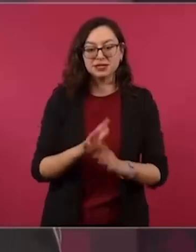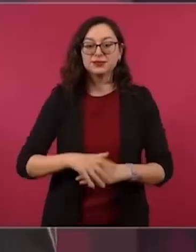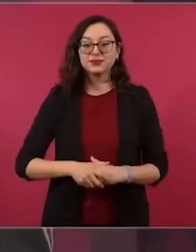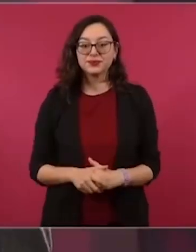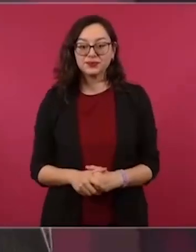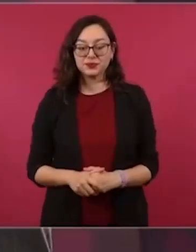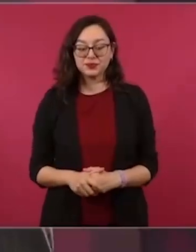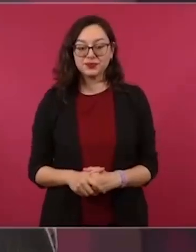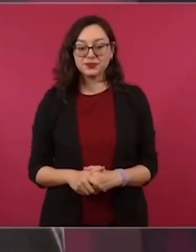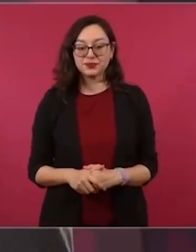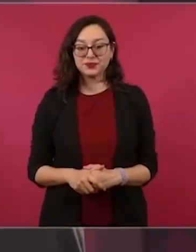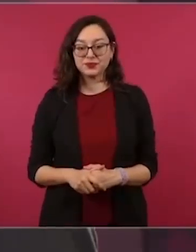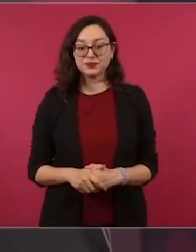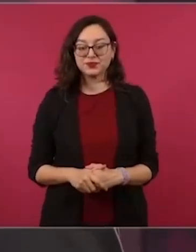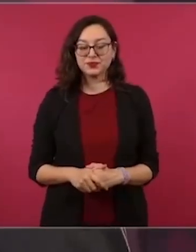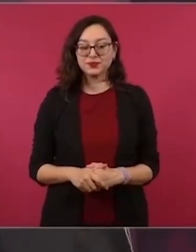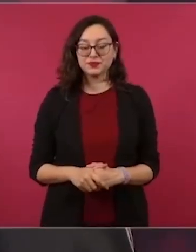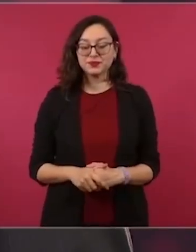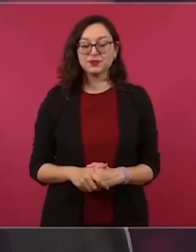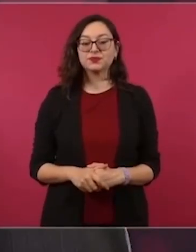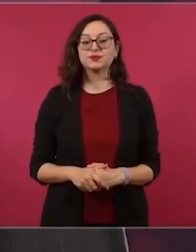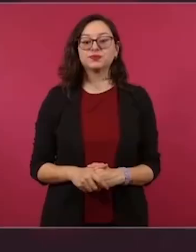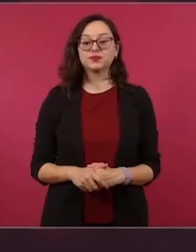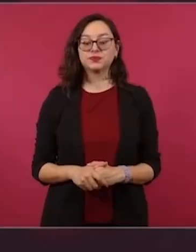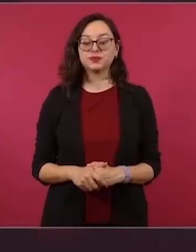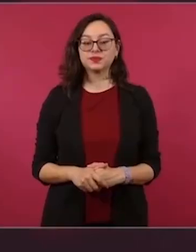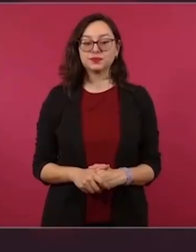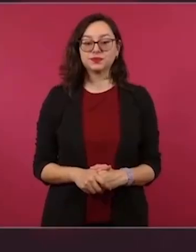de manera libre